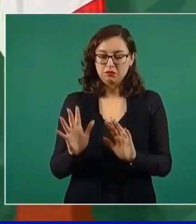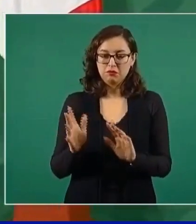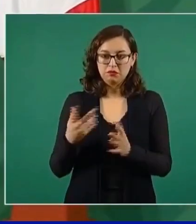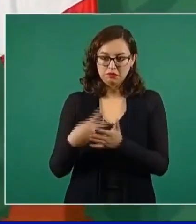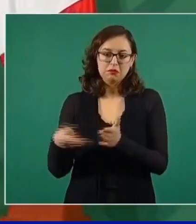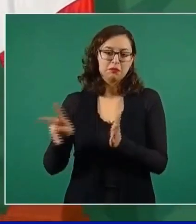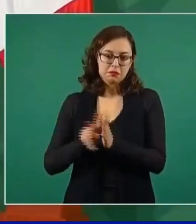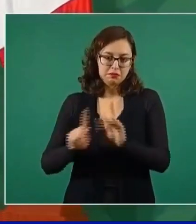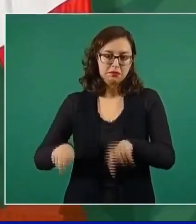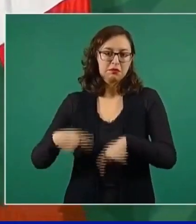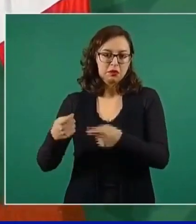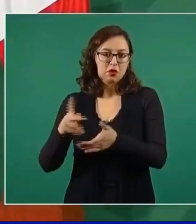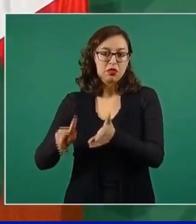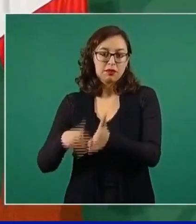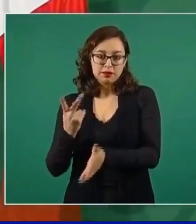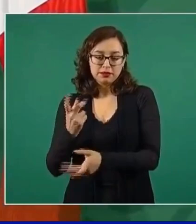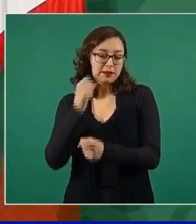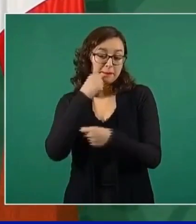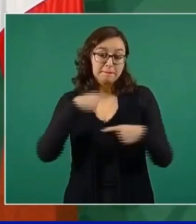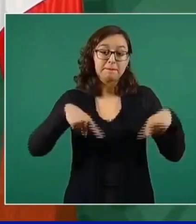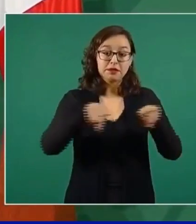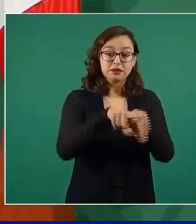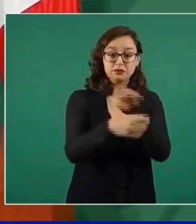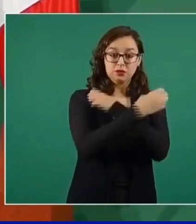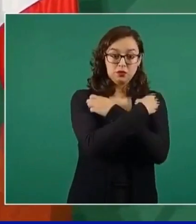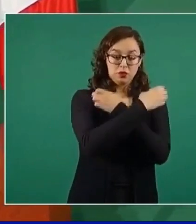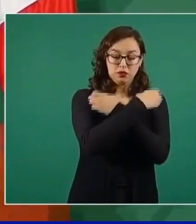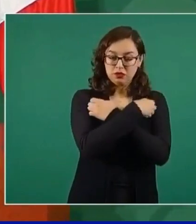de salud y educación, porque pues